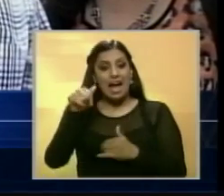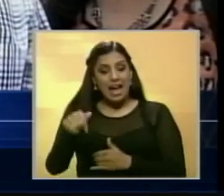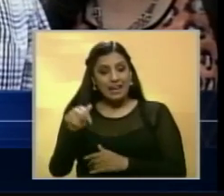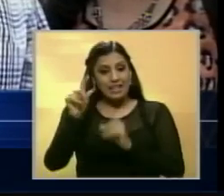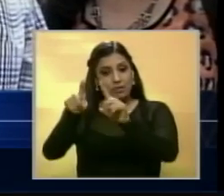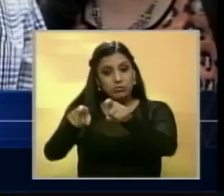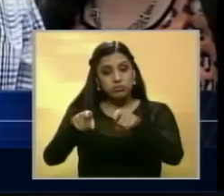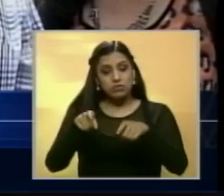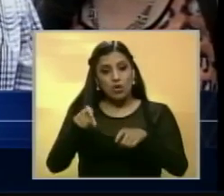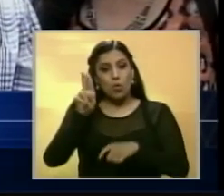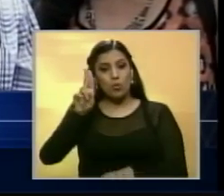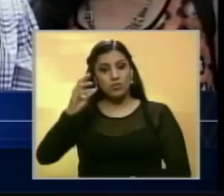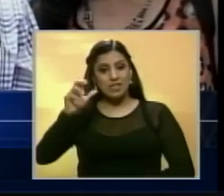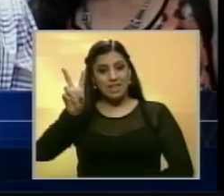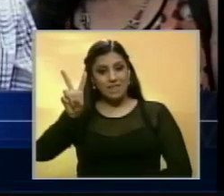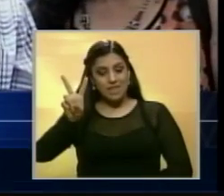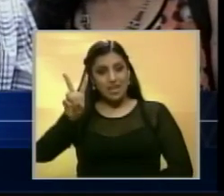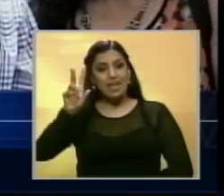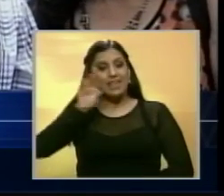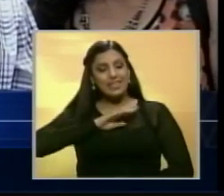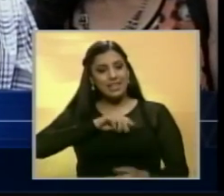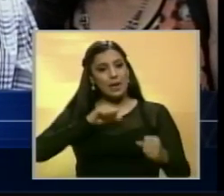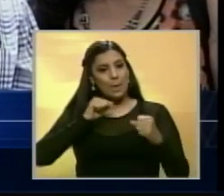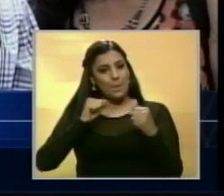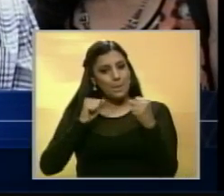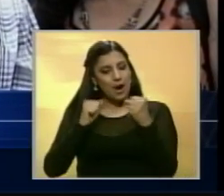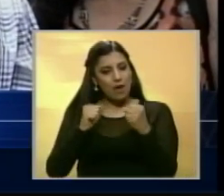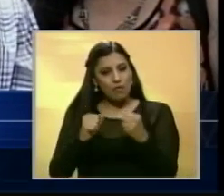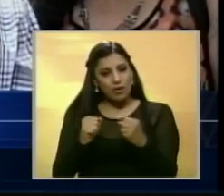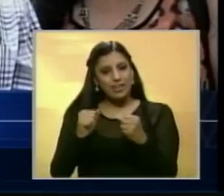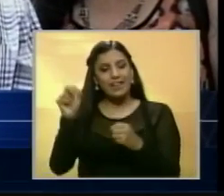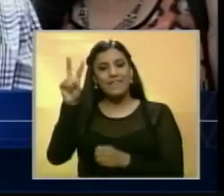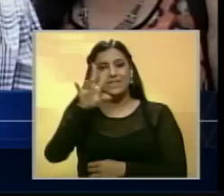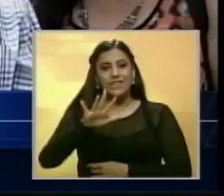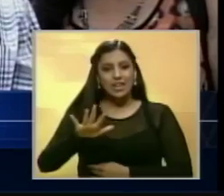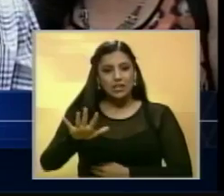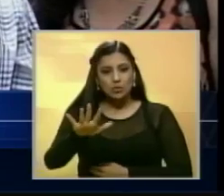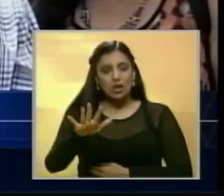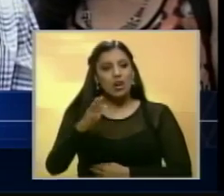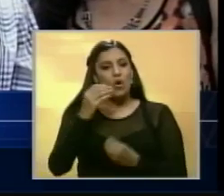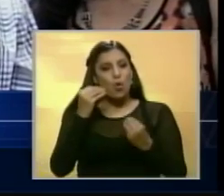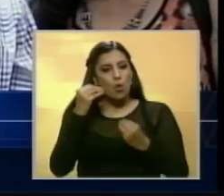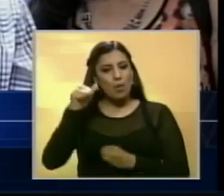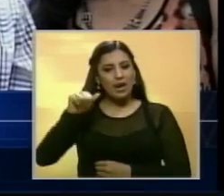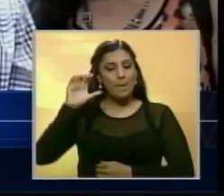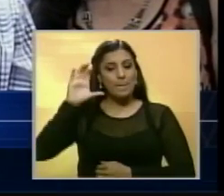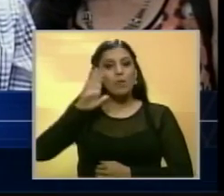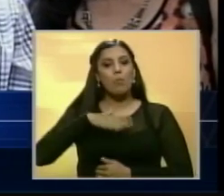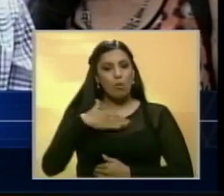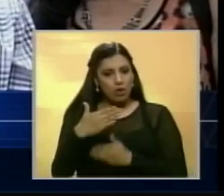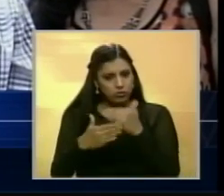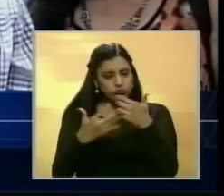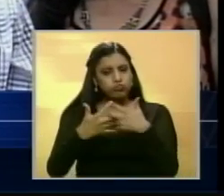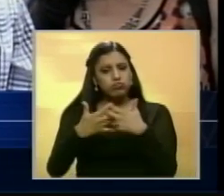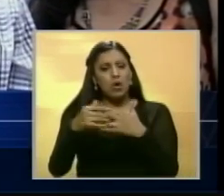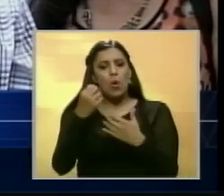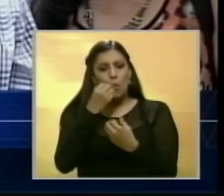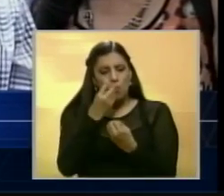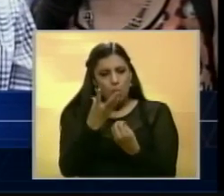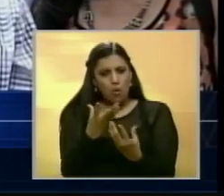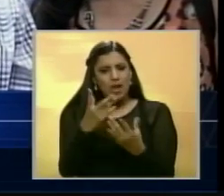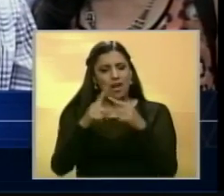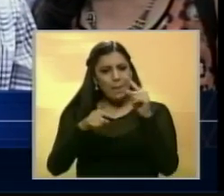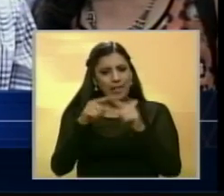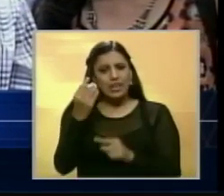de Agronomía hemos reafirmado el potencial de Venezuela como país que puede producir buena parte